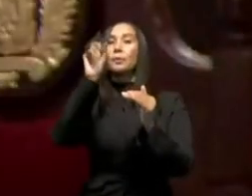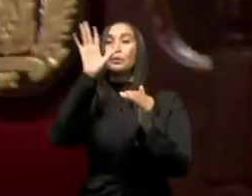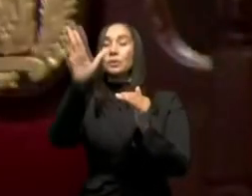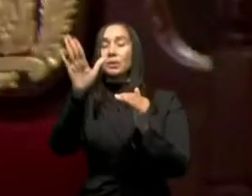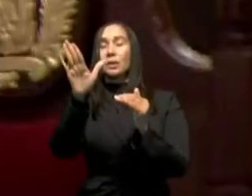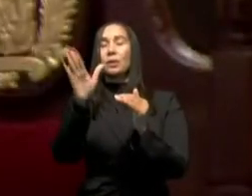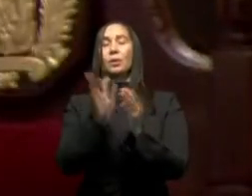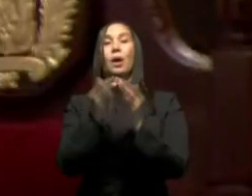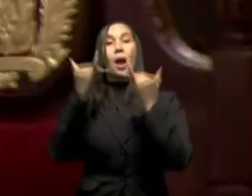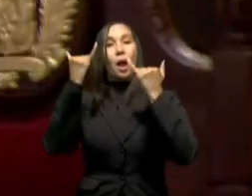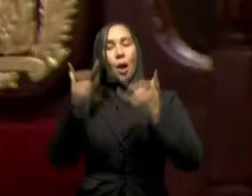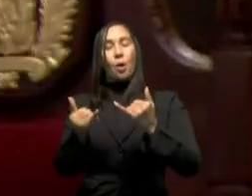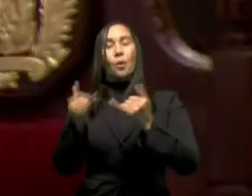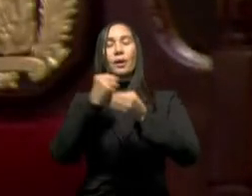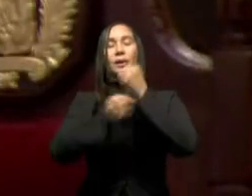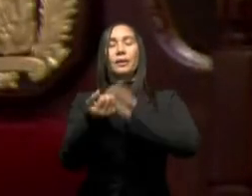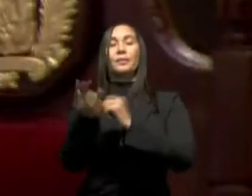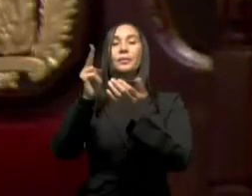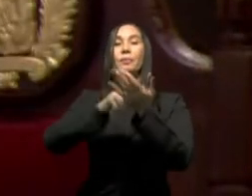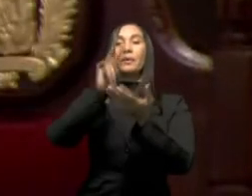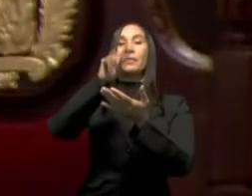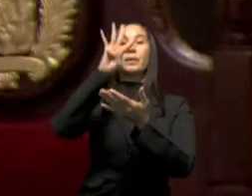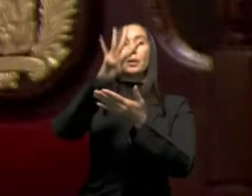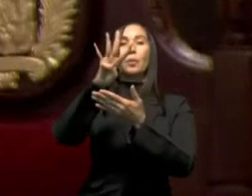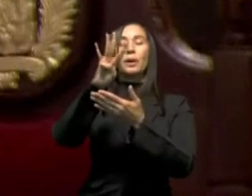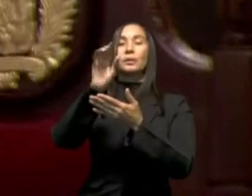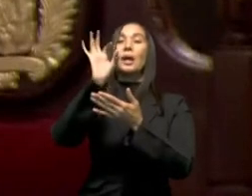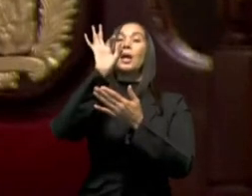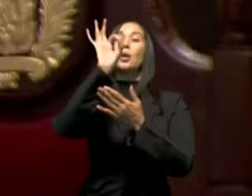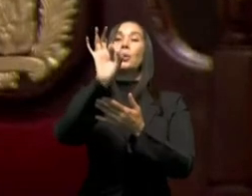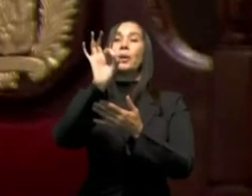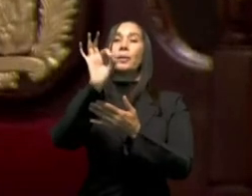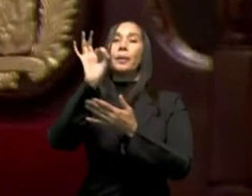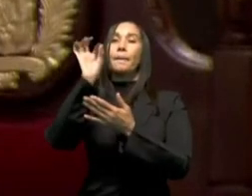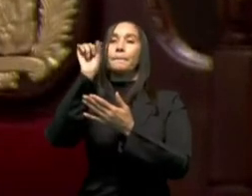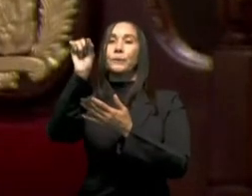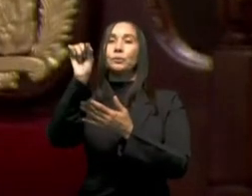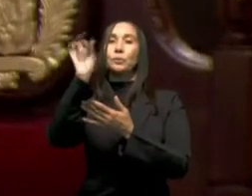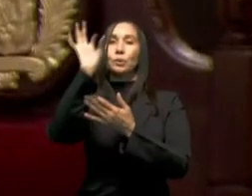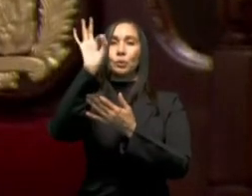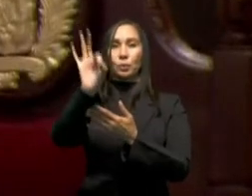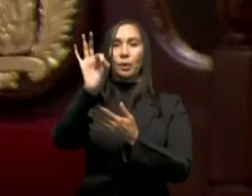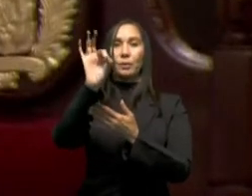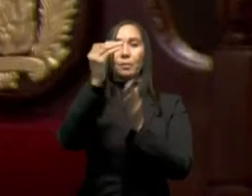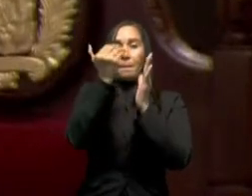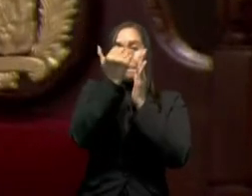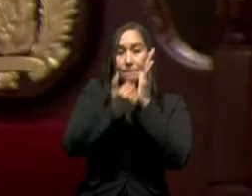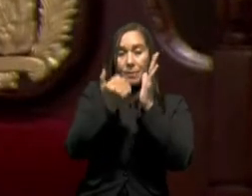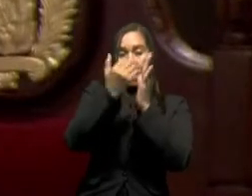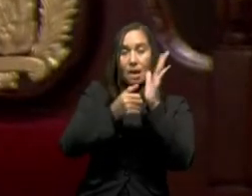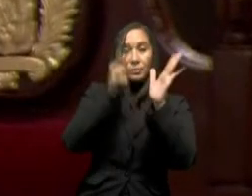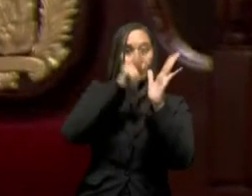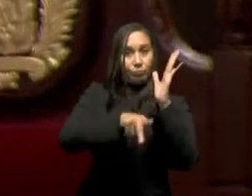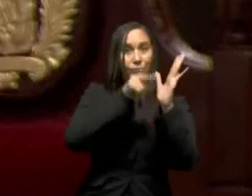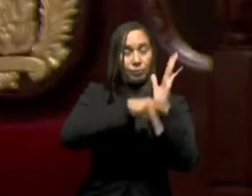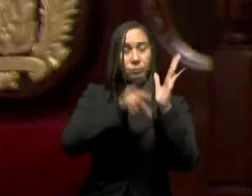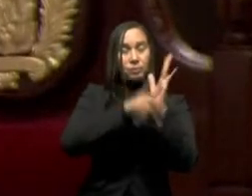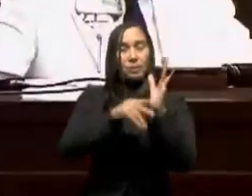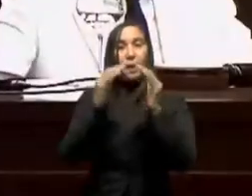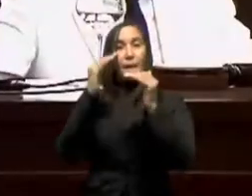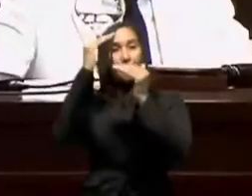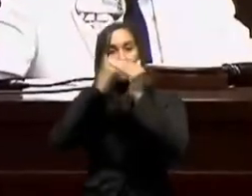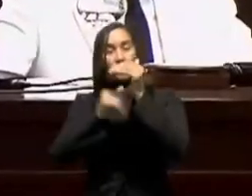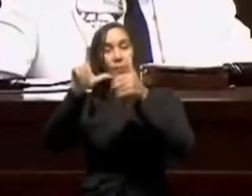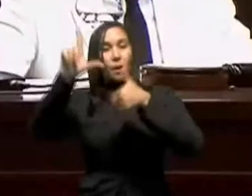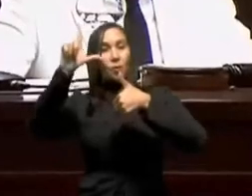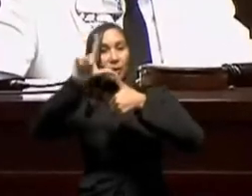el acumulado lo que llevamos del 2024 se sitúa en 9.9. Esta tasa está por debajo del promedio de Latinoamérica y